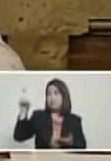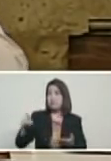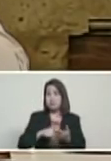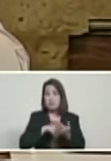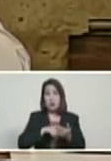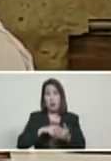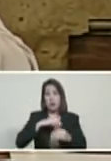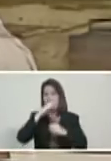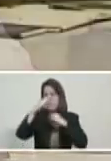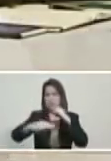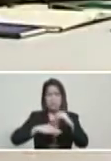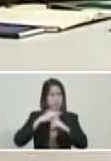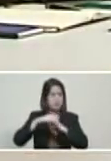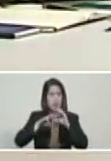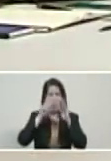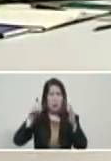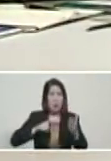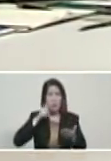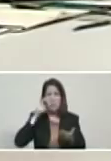Tierra.